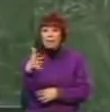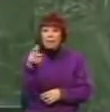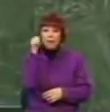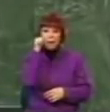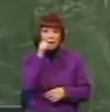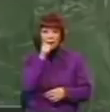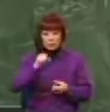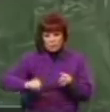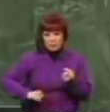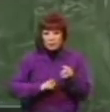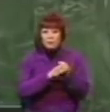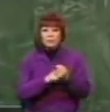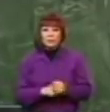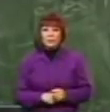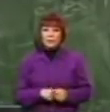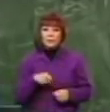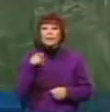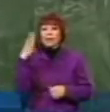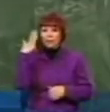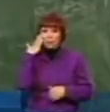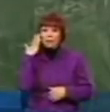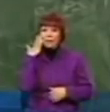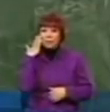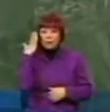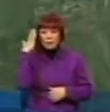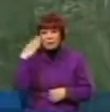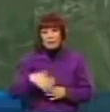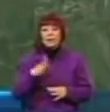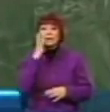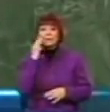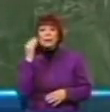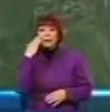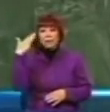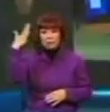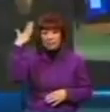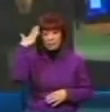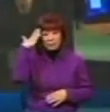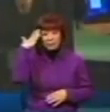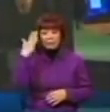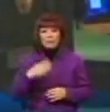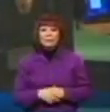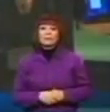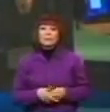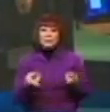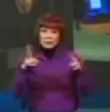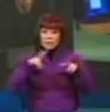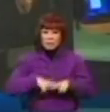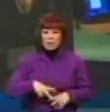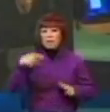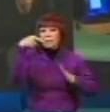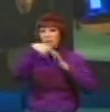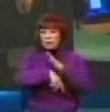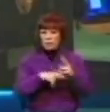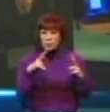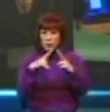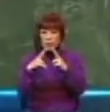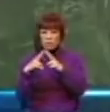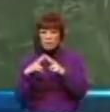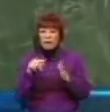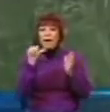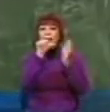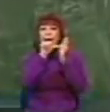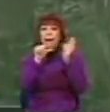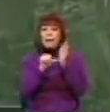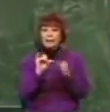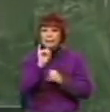Ella trae una amplia experiencia diplomática e intergubernamental al rol, así como un profundo conocimiento de la agenda internacional.